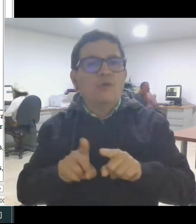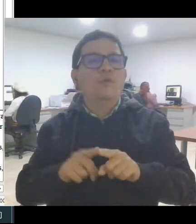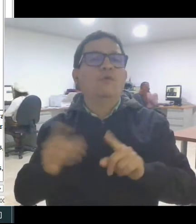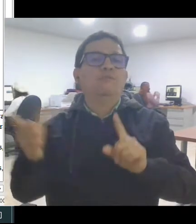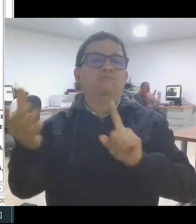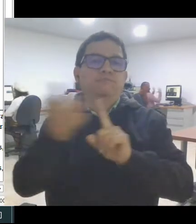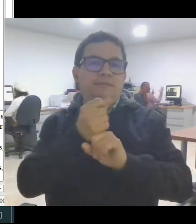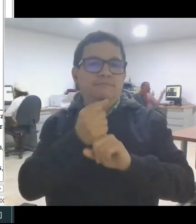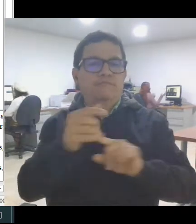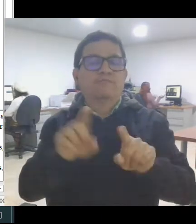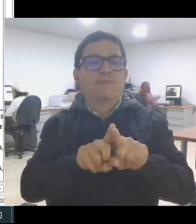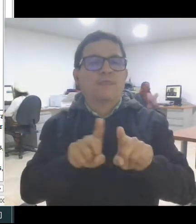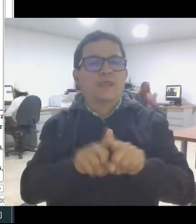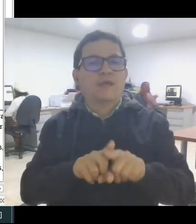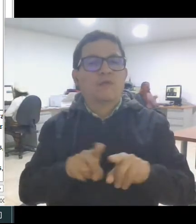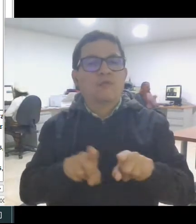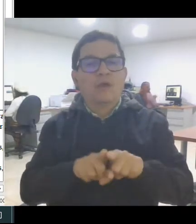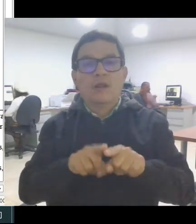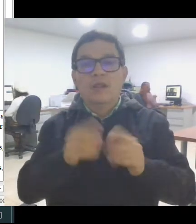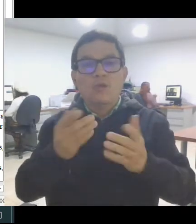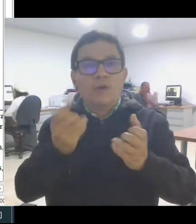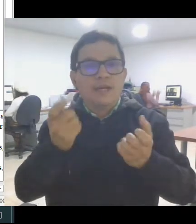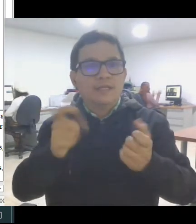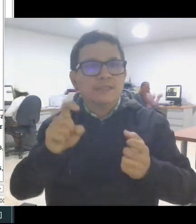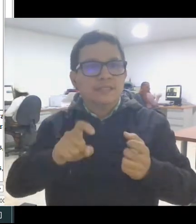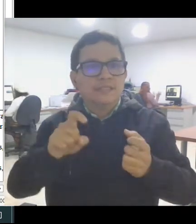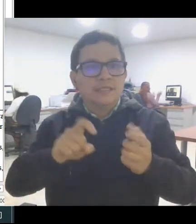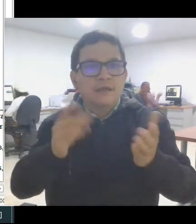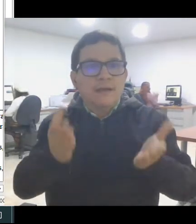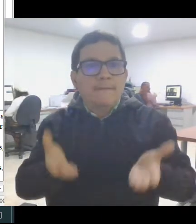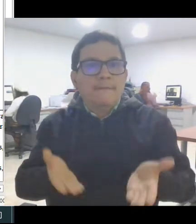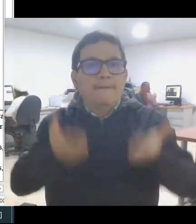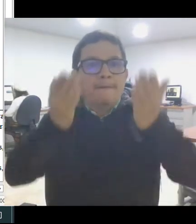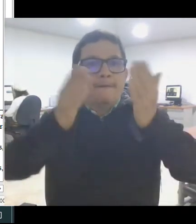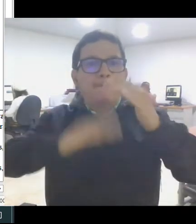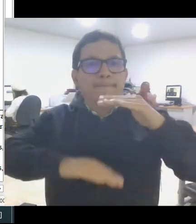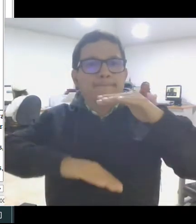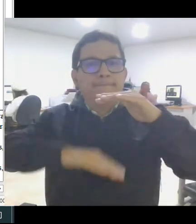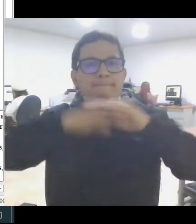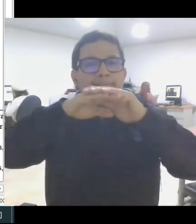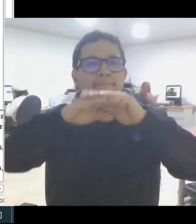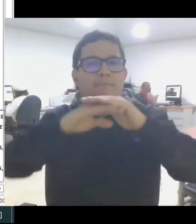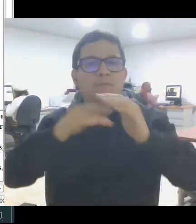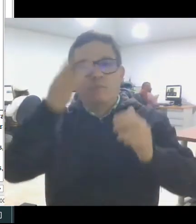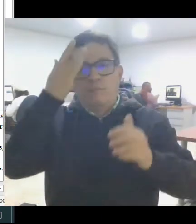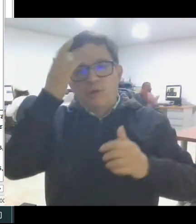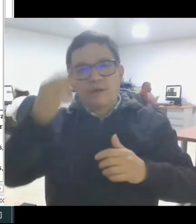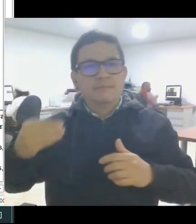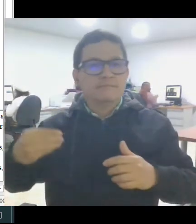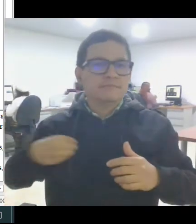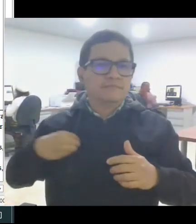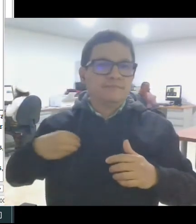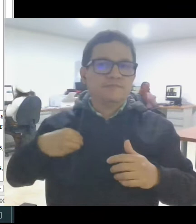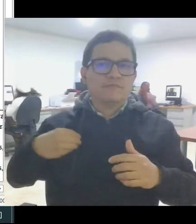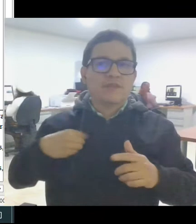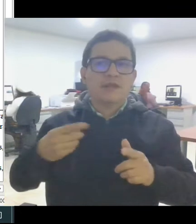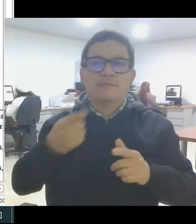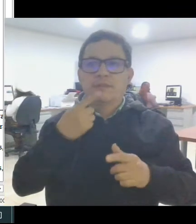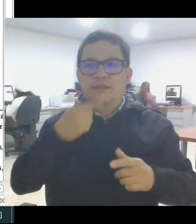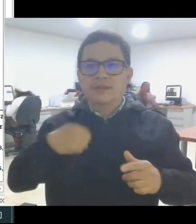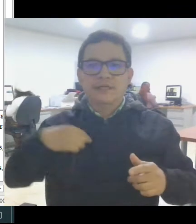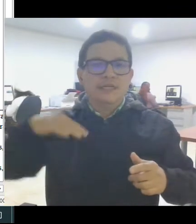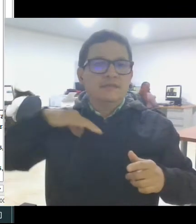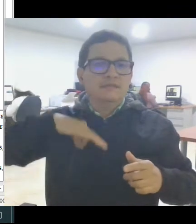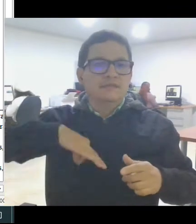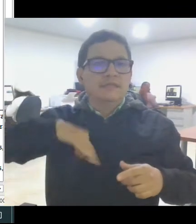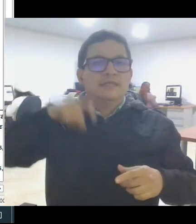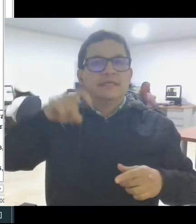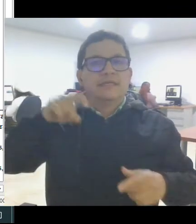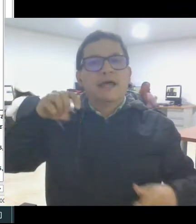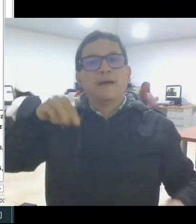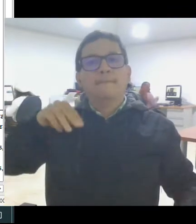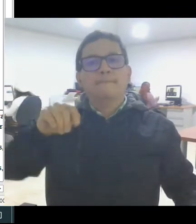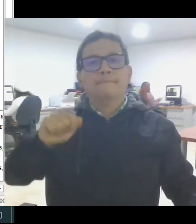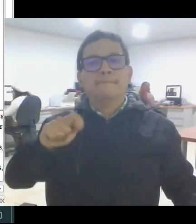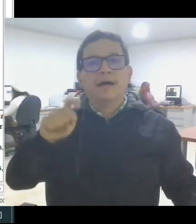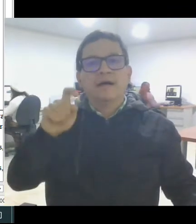el lado de maximizar, porque me está pidiendo o me están dando el dato de una utilidad. Me dicen que